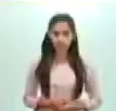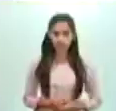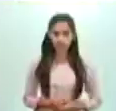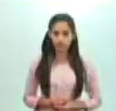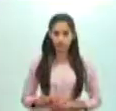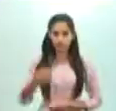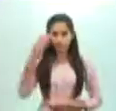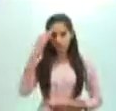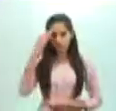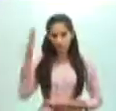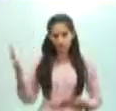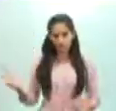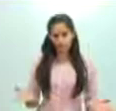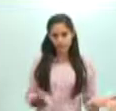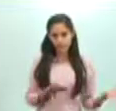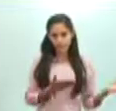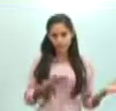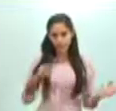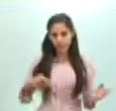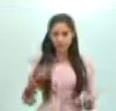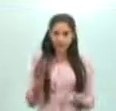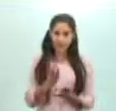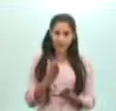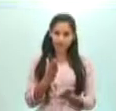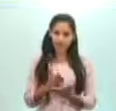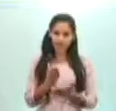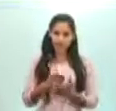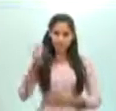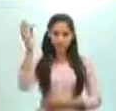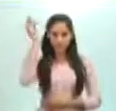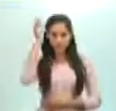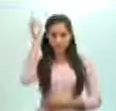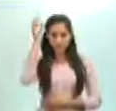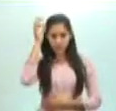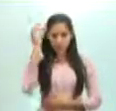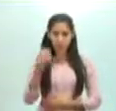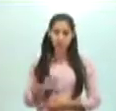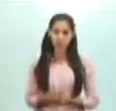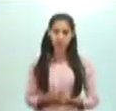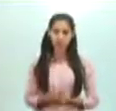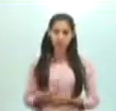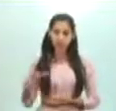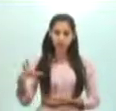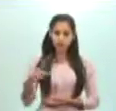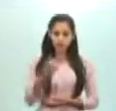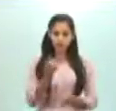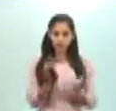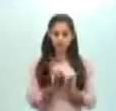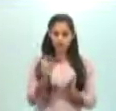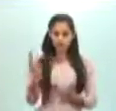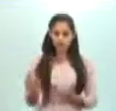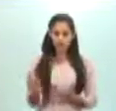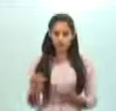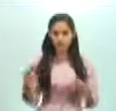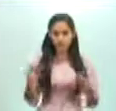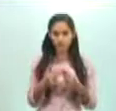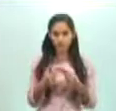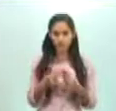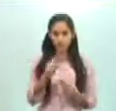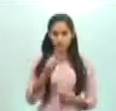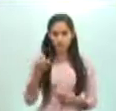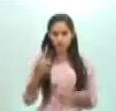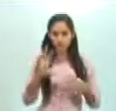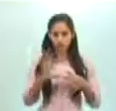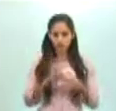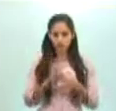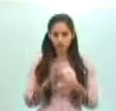saludo le damos la bienvenida a este encuentro con el español y la literatura a todos los estudiantes que cursan el 11º grado